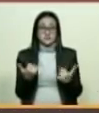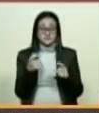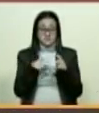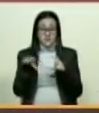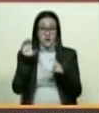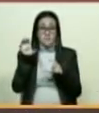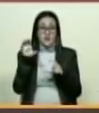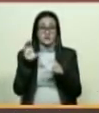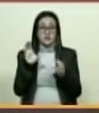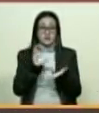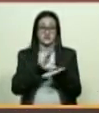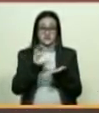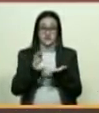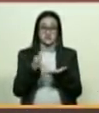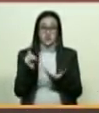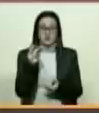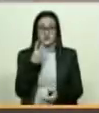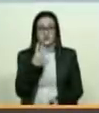patria, censadas